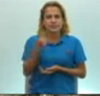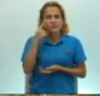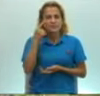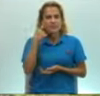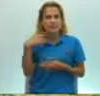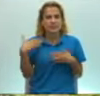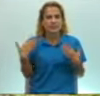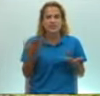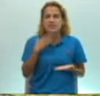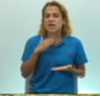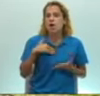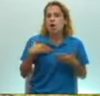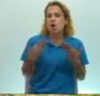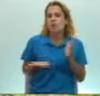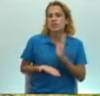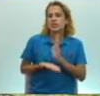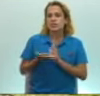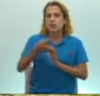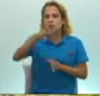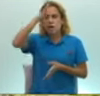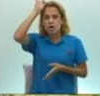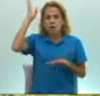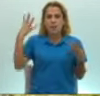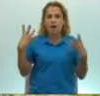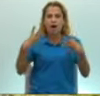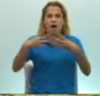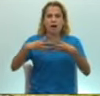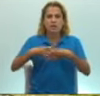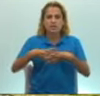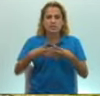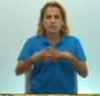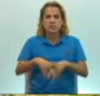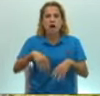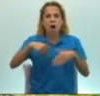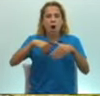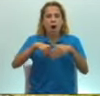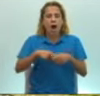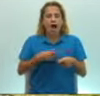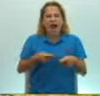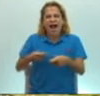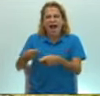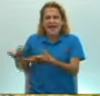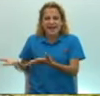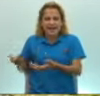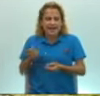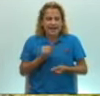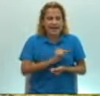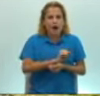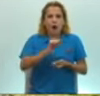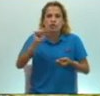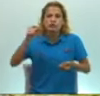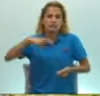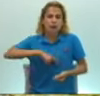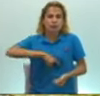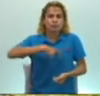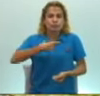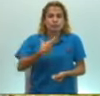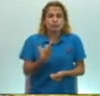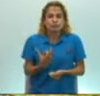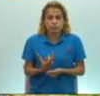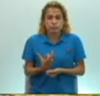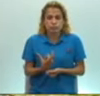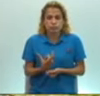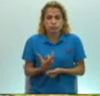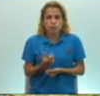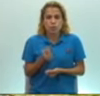más. Fíjense cómo el desarrollo de Roma está ligado indiscutiblemente a la guerra, a las conquistas, hasta